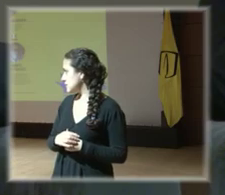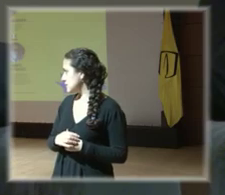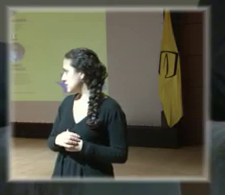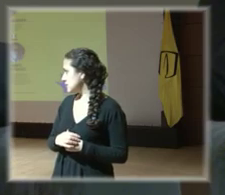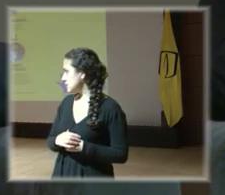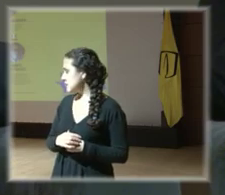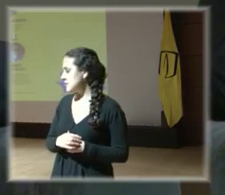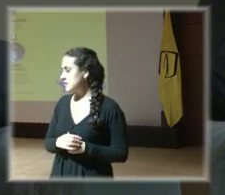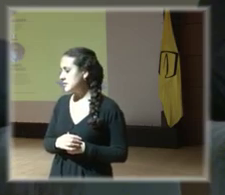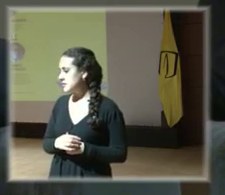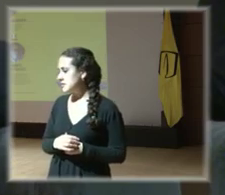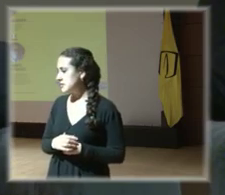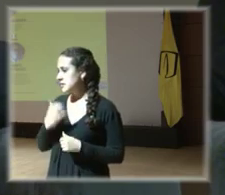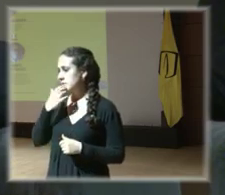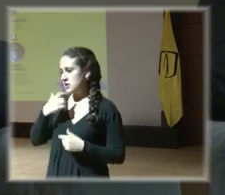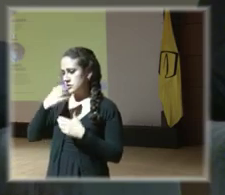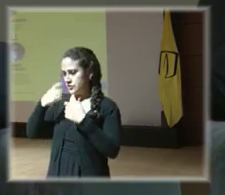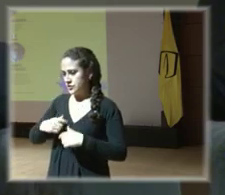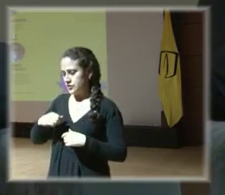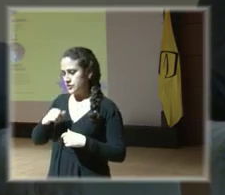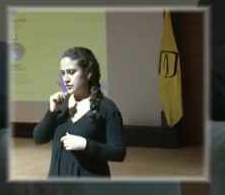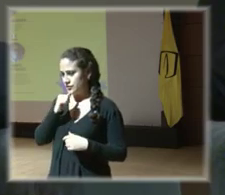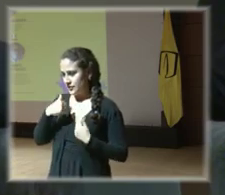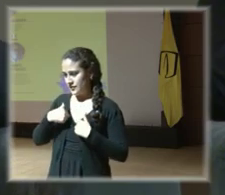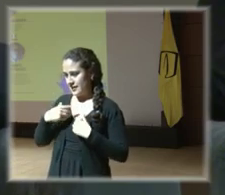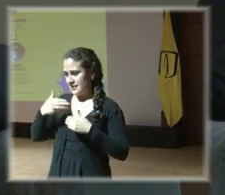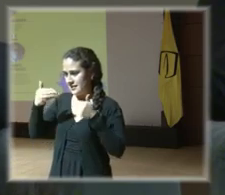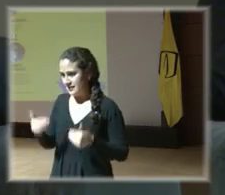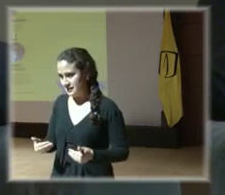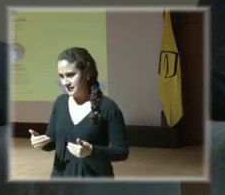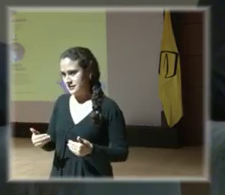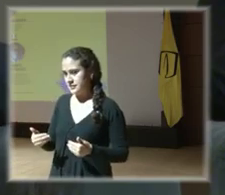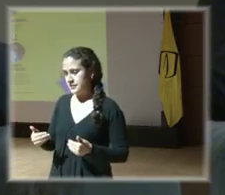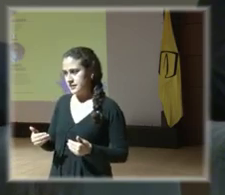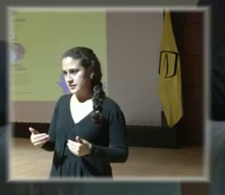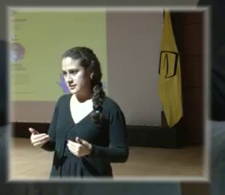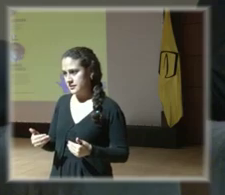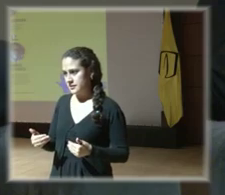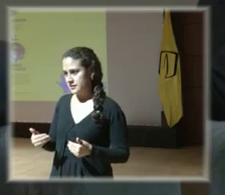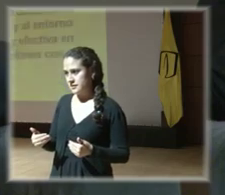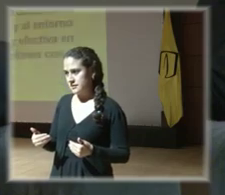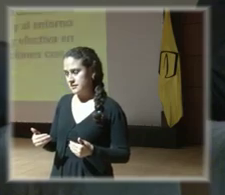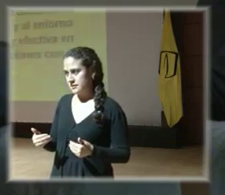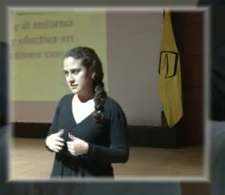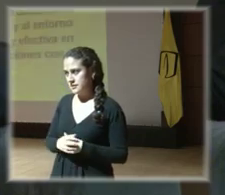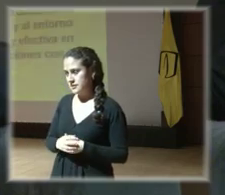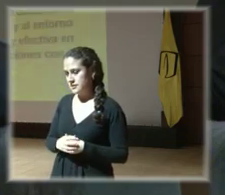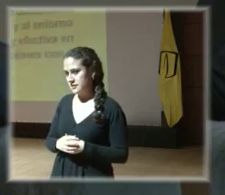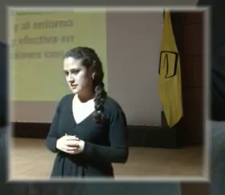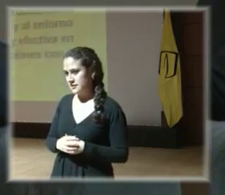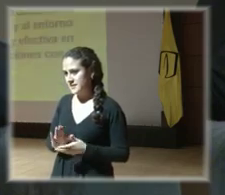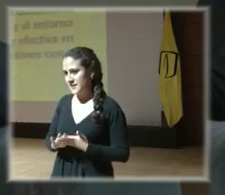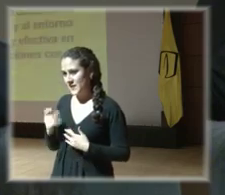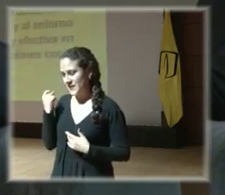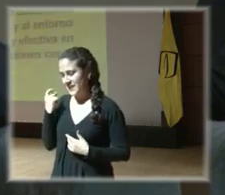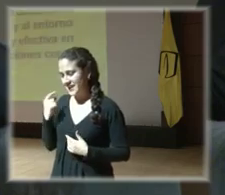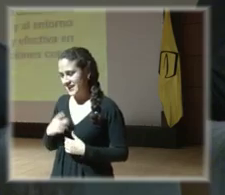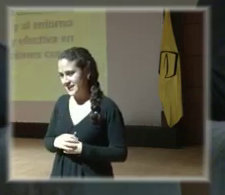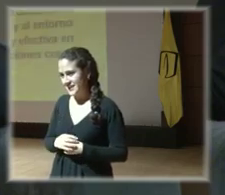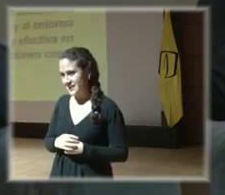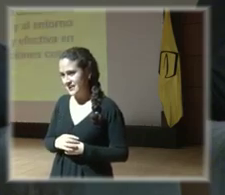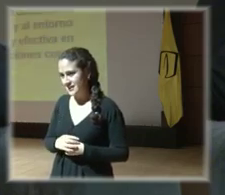que está sufriendo discapacidad, es decir, se asume como una situación que es totalmente indeseada, no se podrá atentar contra la dignidad humana, ¿no? Entonces, contraría